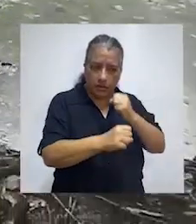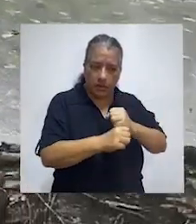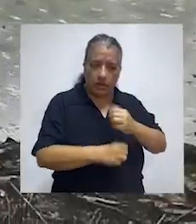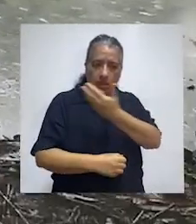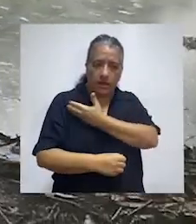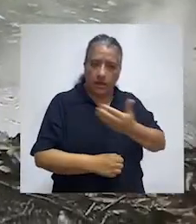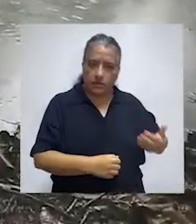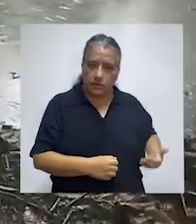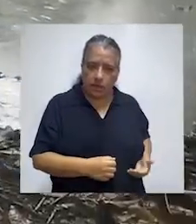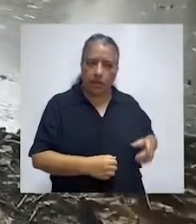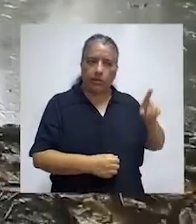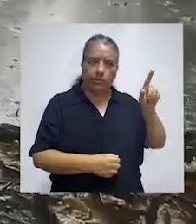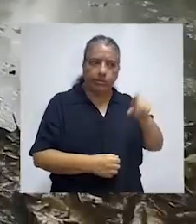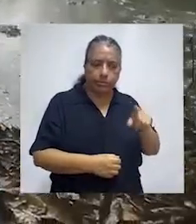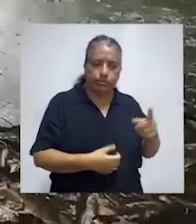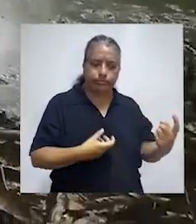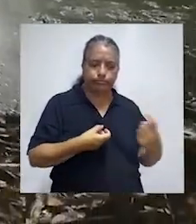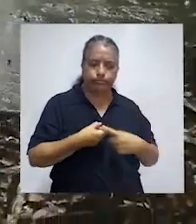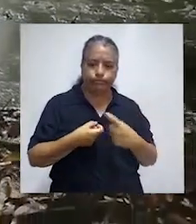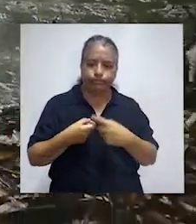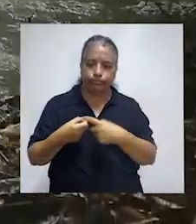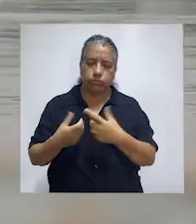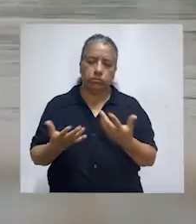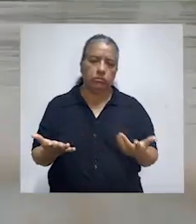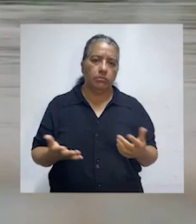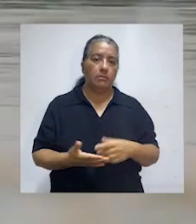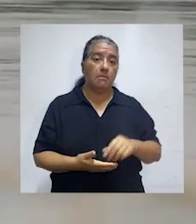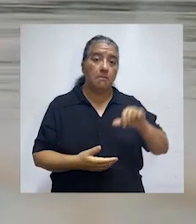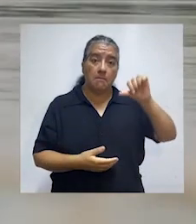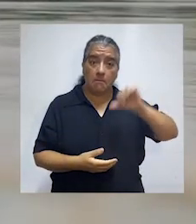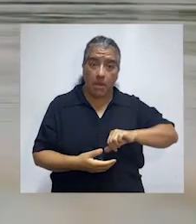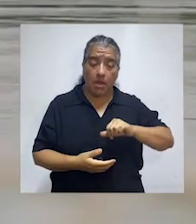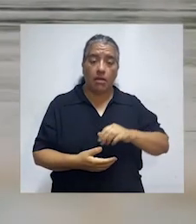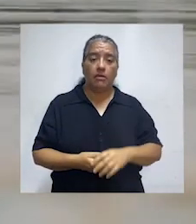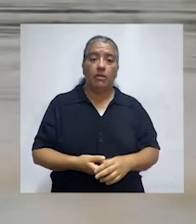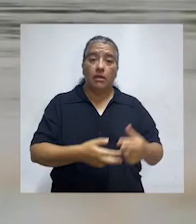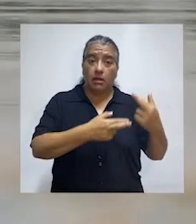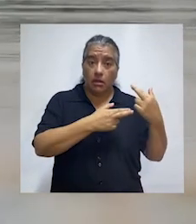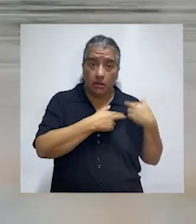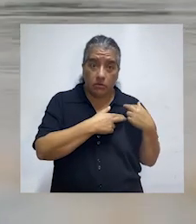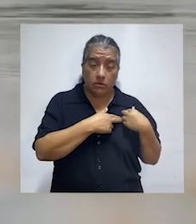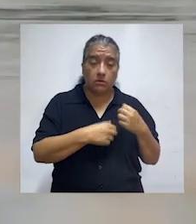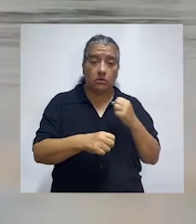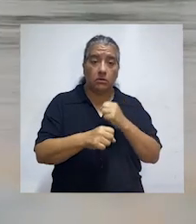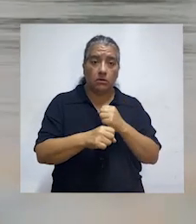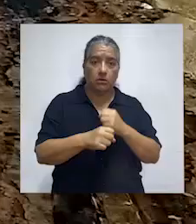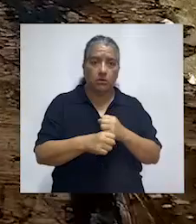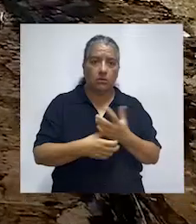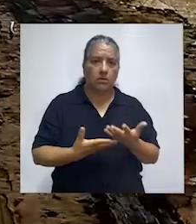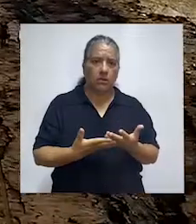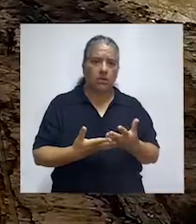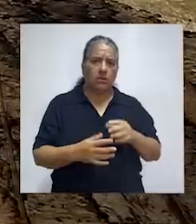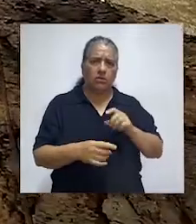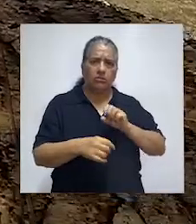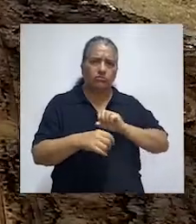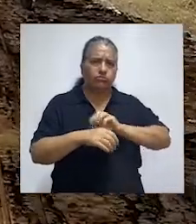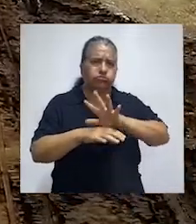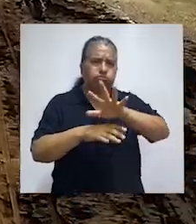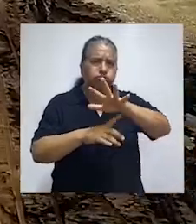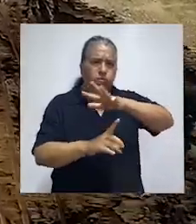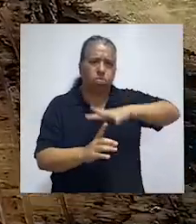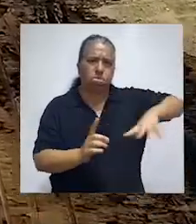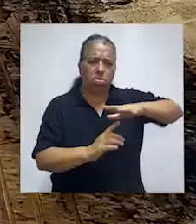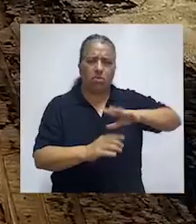el incumplir funciones que den lugar a la contaminación del medio ambiente y la extracción o depredación de las especies de flora o